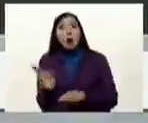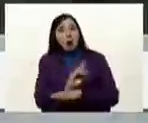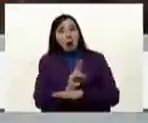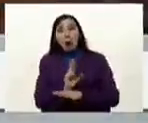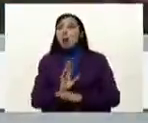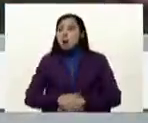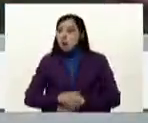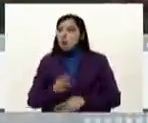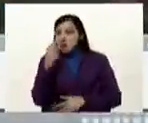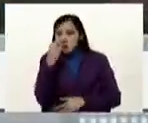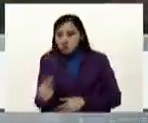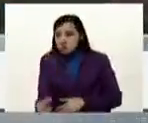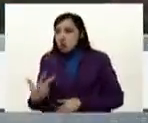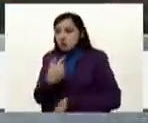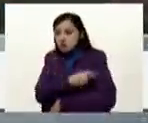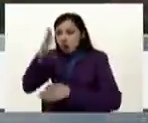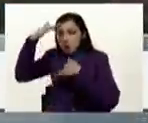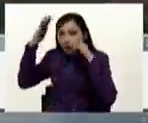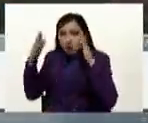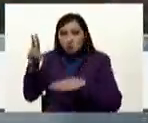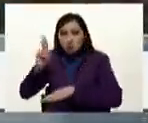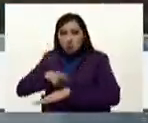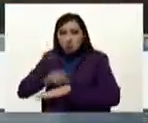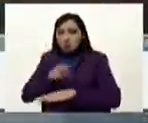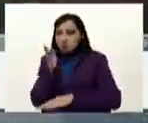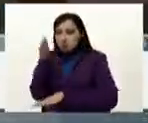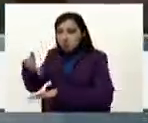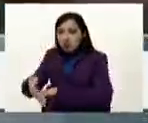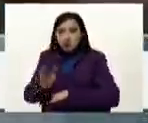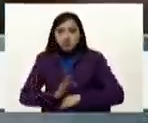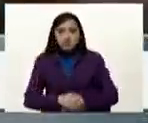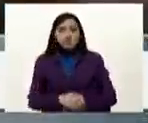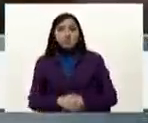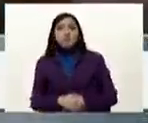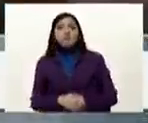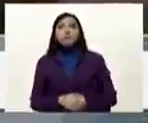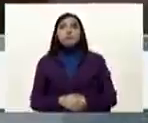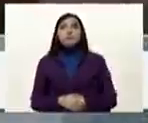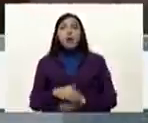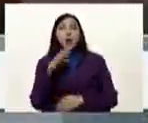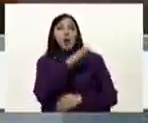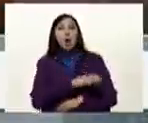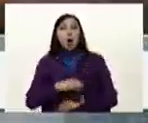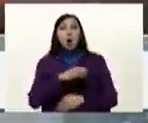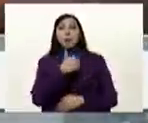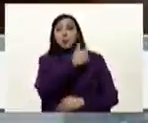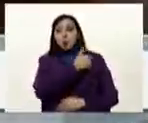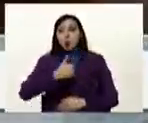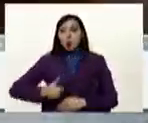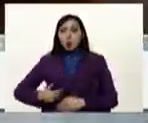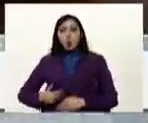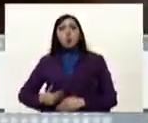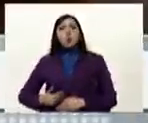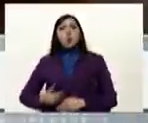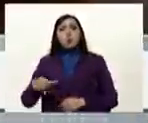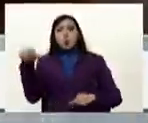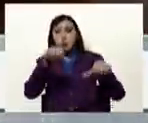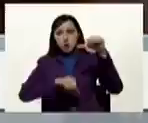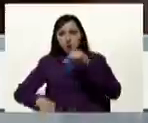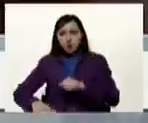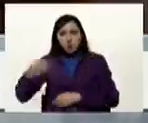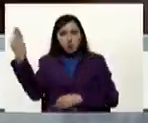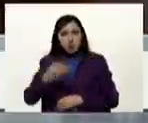método de casa por casa aplicamos la vacuna. Así que, bueno, presidente, la Comisión Presidencial, el Comité Científico, siempre